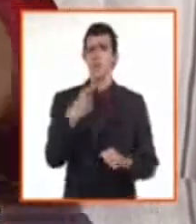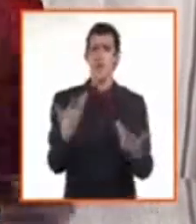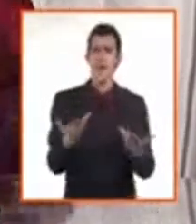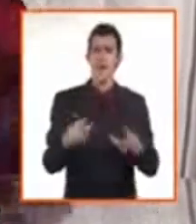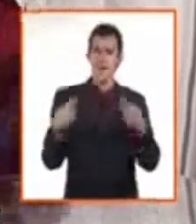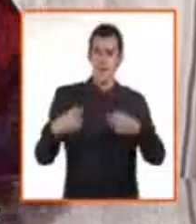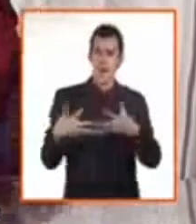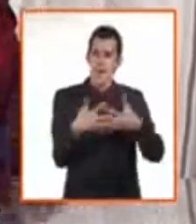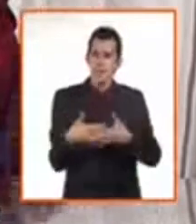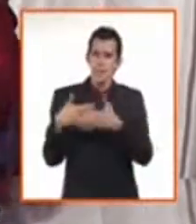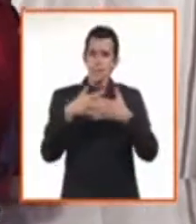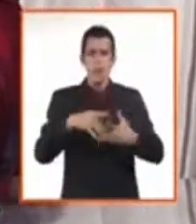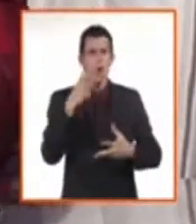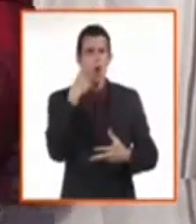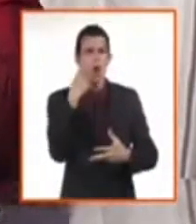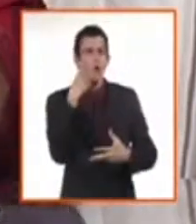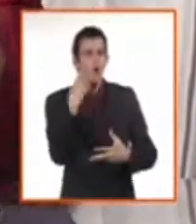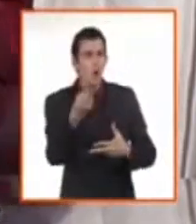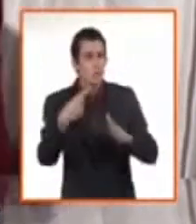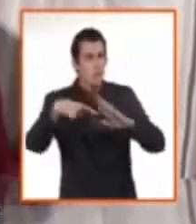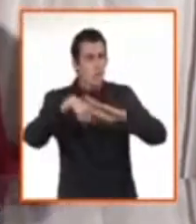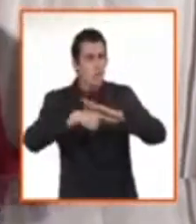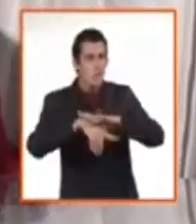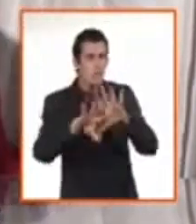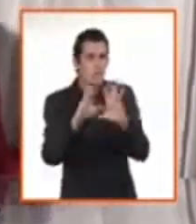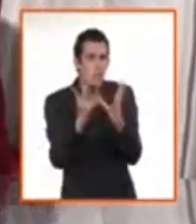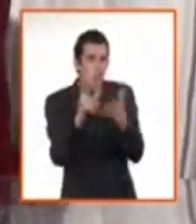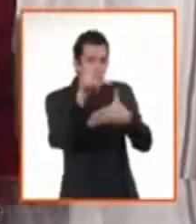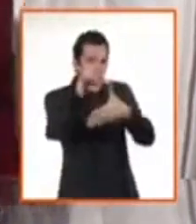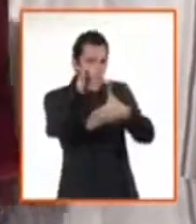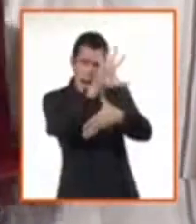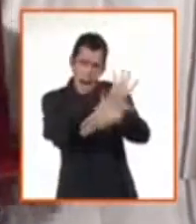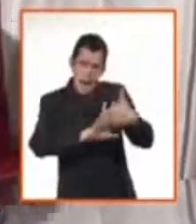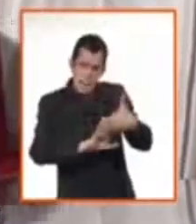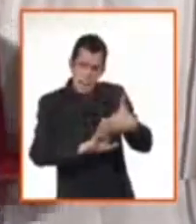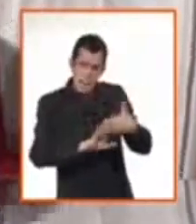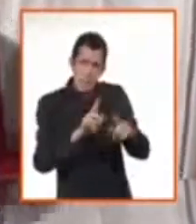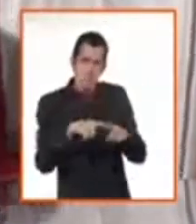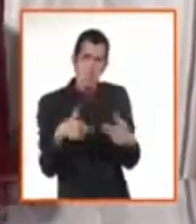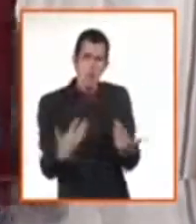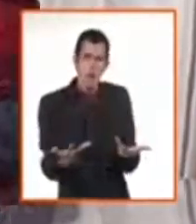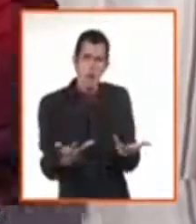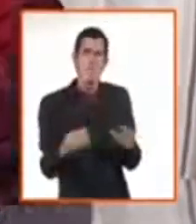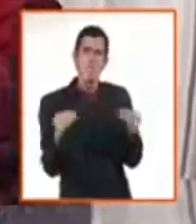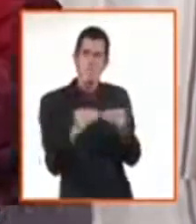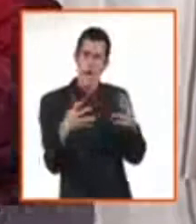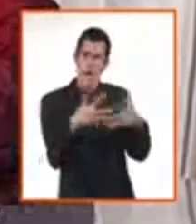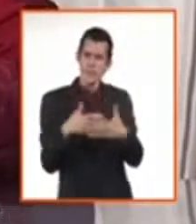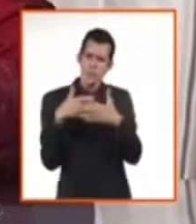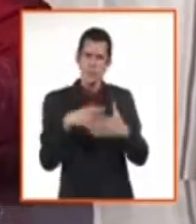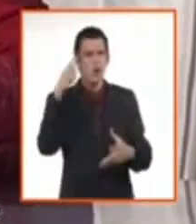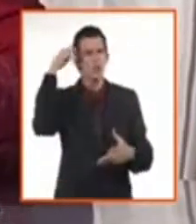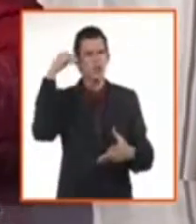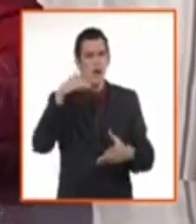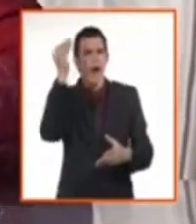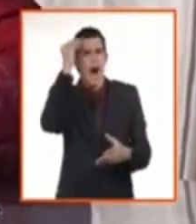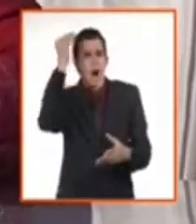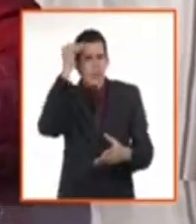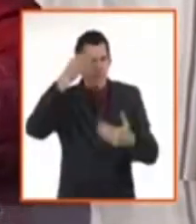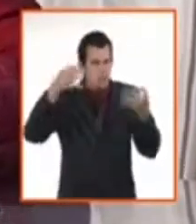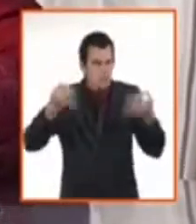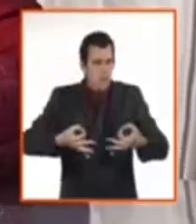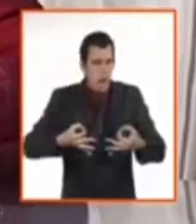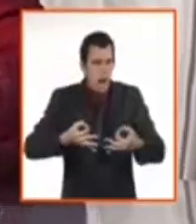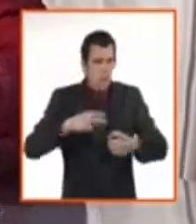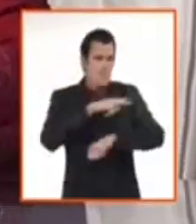características mientras no se le acerque con respeto de respetarla en primer lugar no va a conocerla y américa tiene que darse prisa por que la